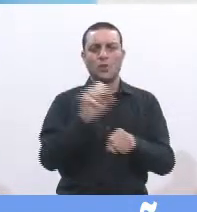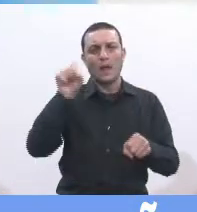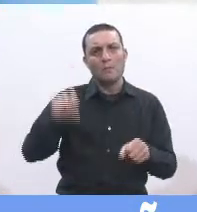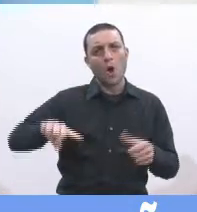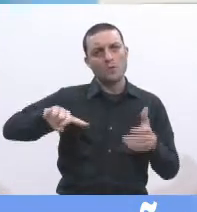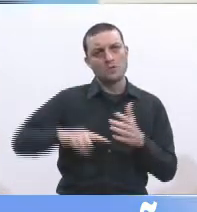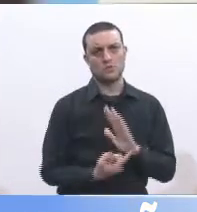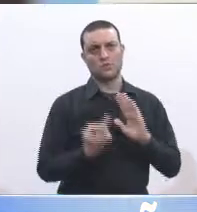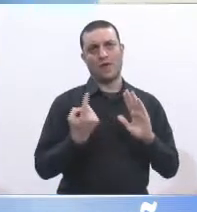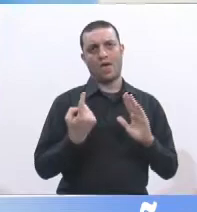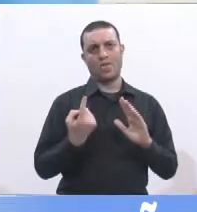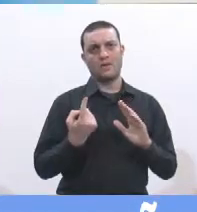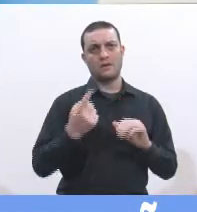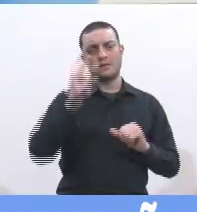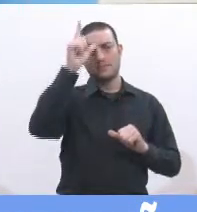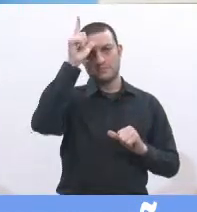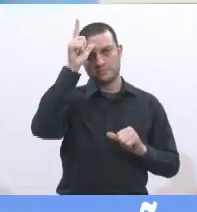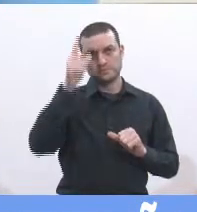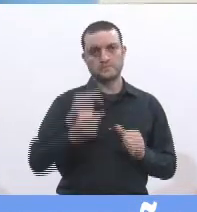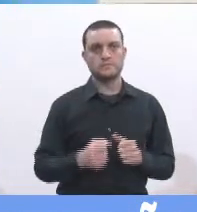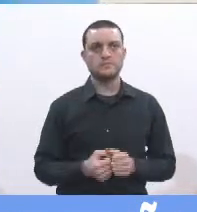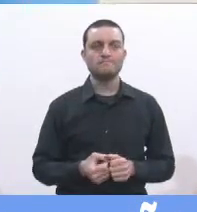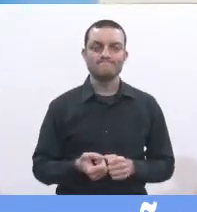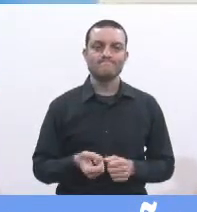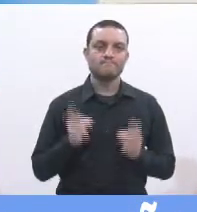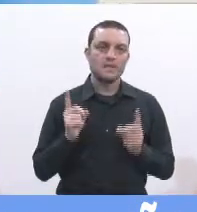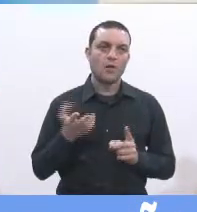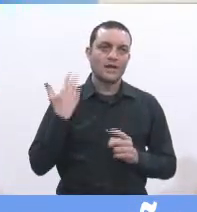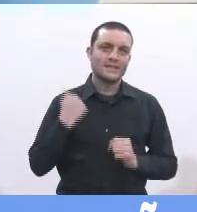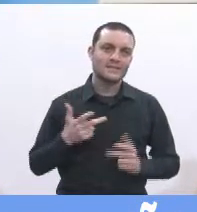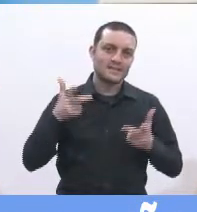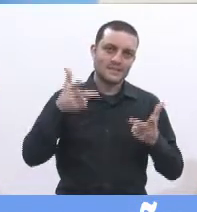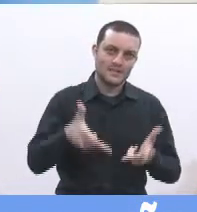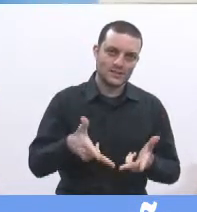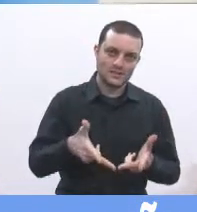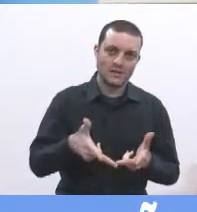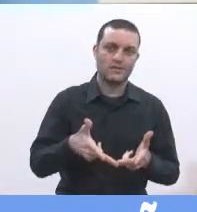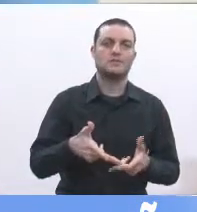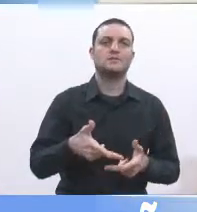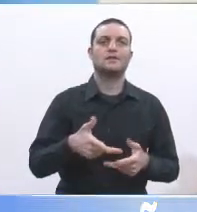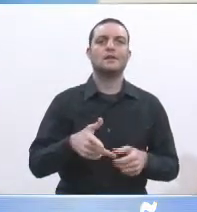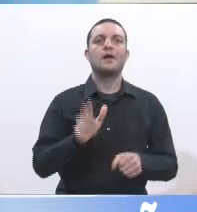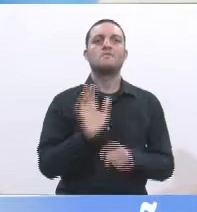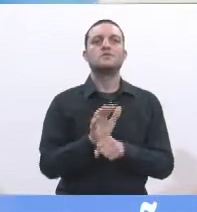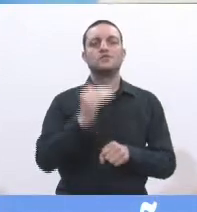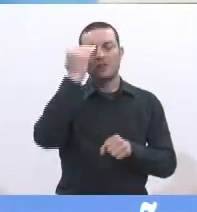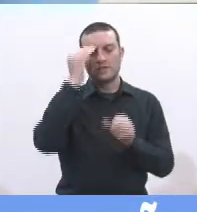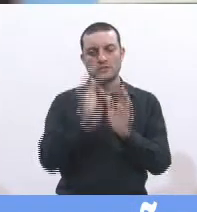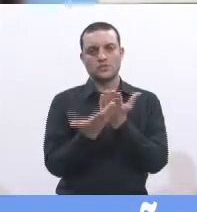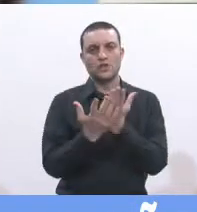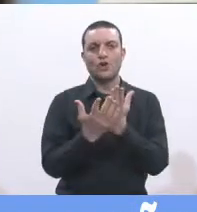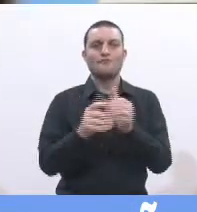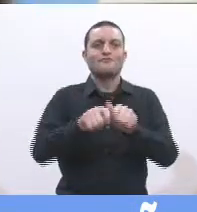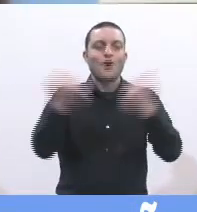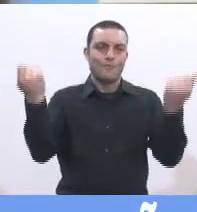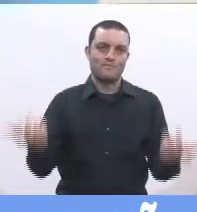Como les decía, claramente quedó evidenciado que es una vulneración del artículo 75 de la Constitución Nacional. El Estado